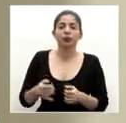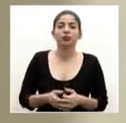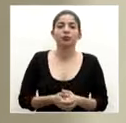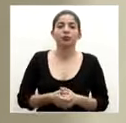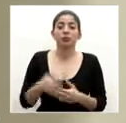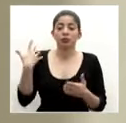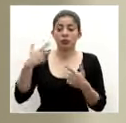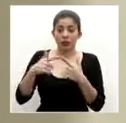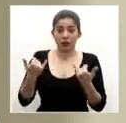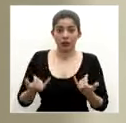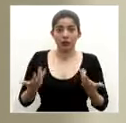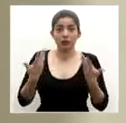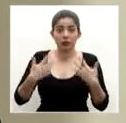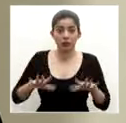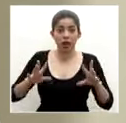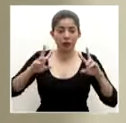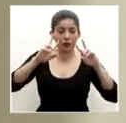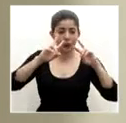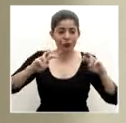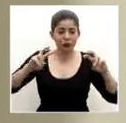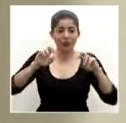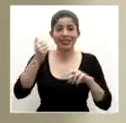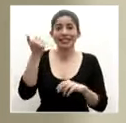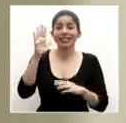A este momento se han descartado